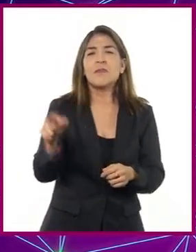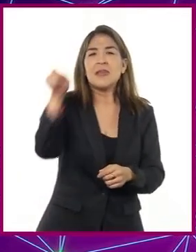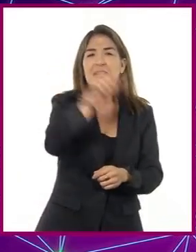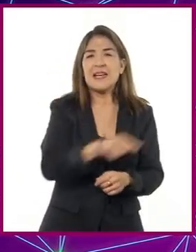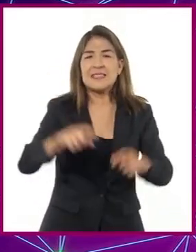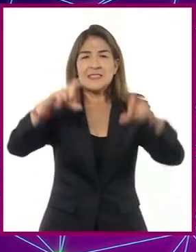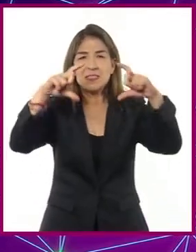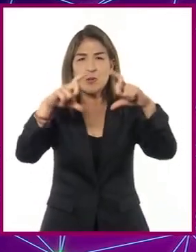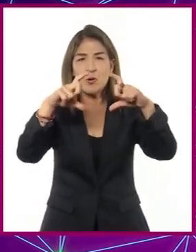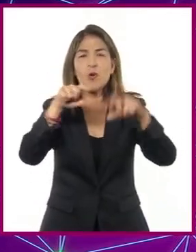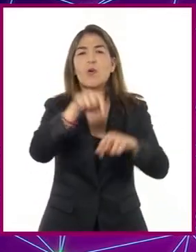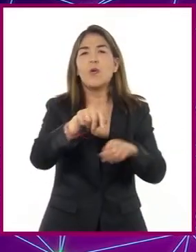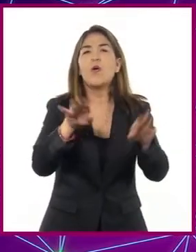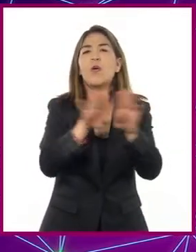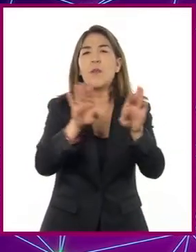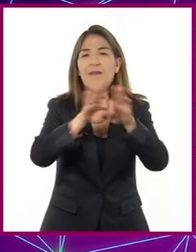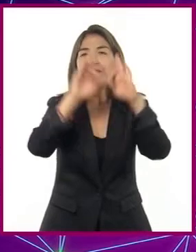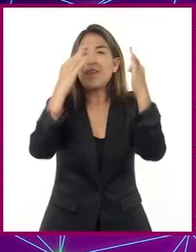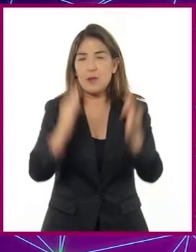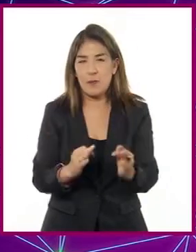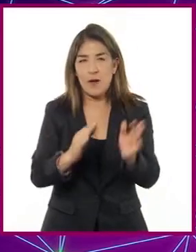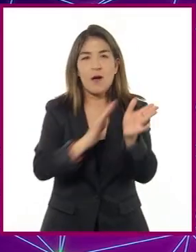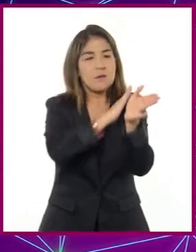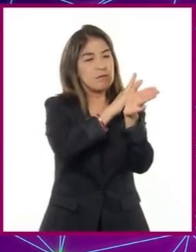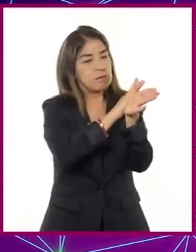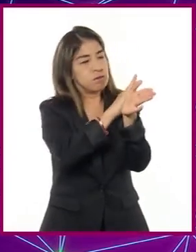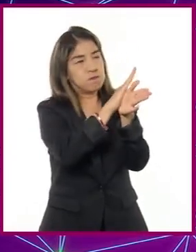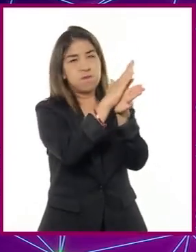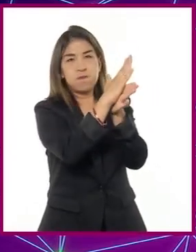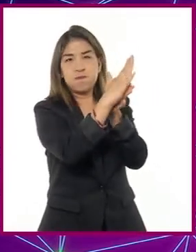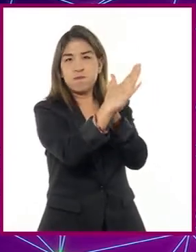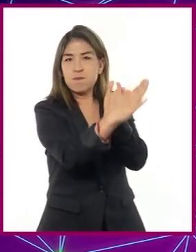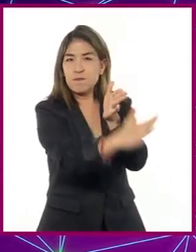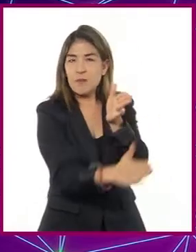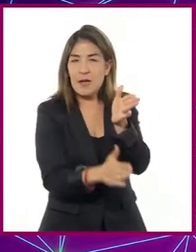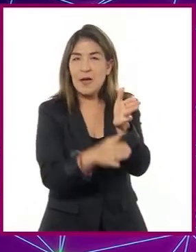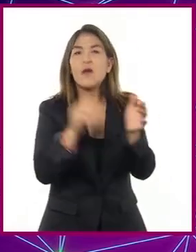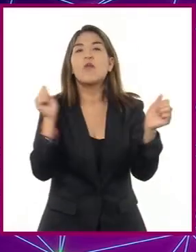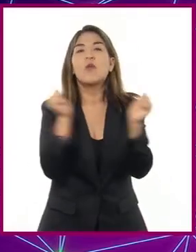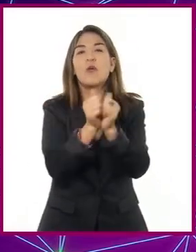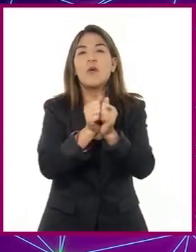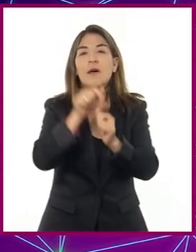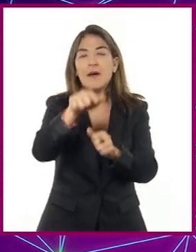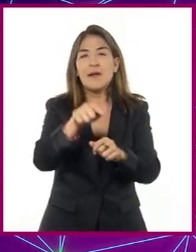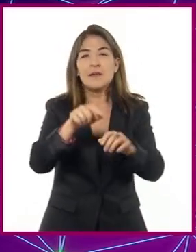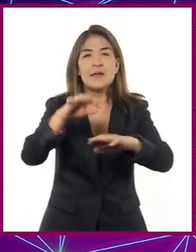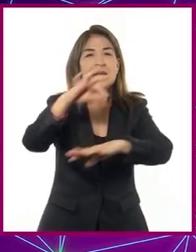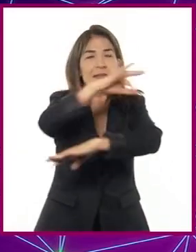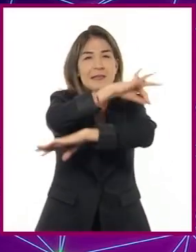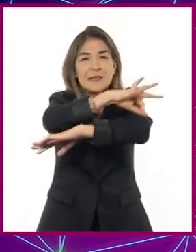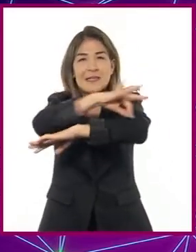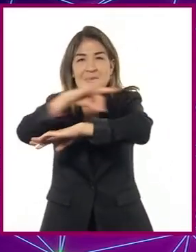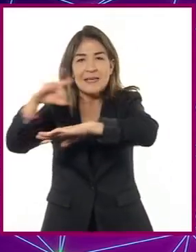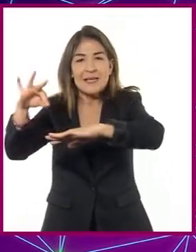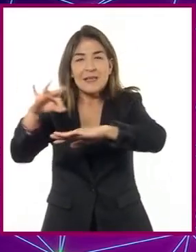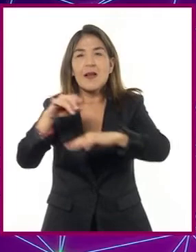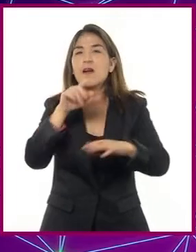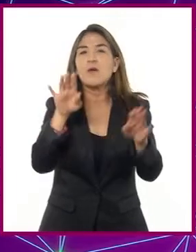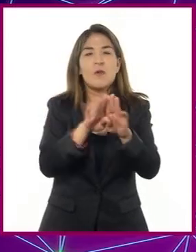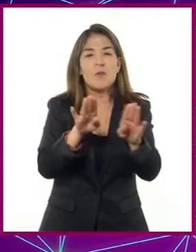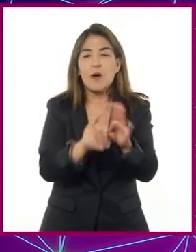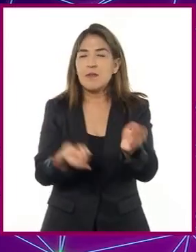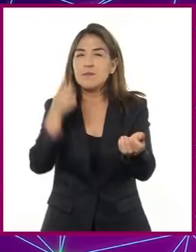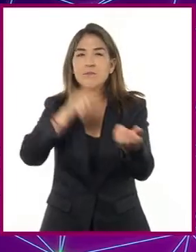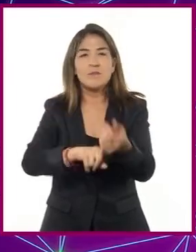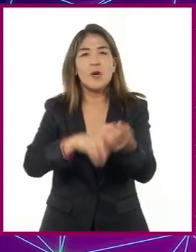es una figura plana rodeada por una línea tal que todas las